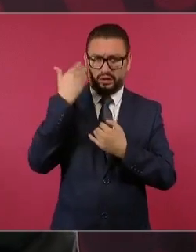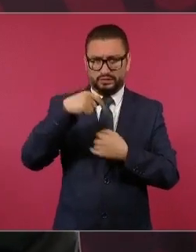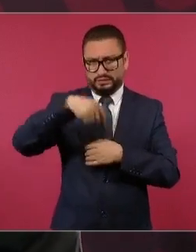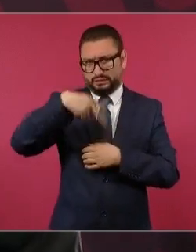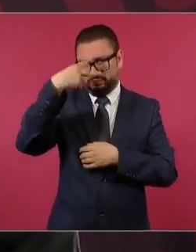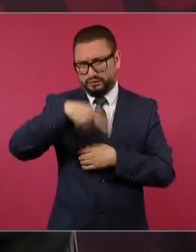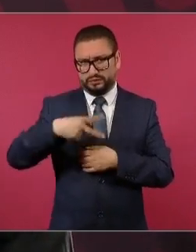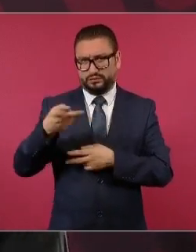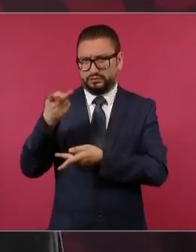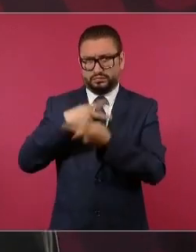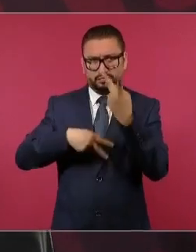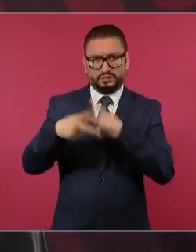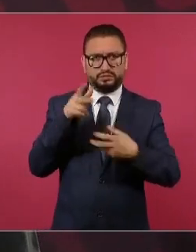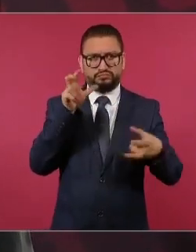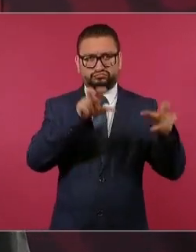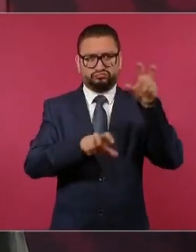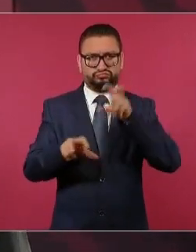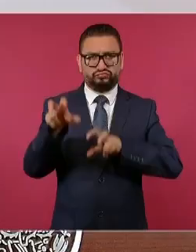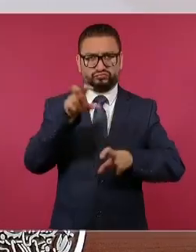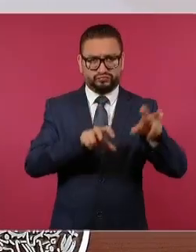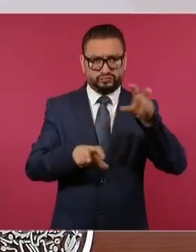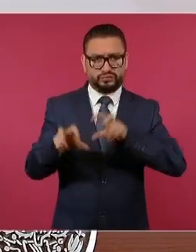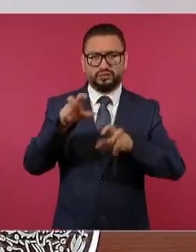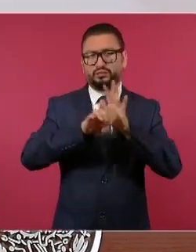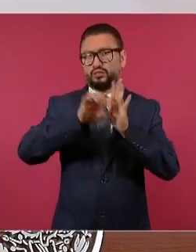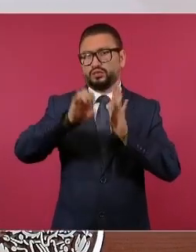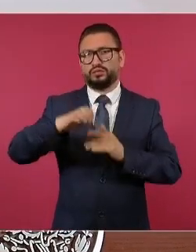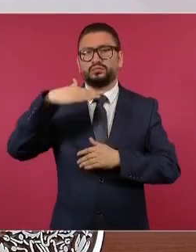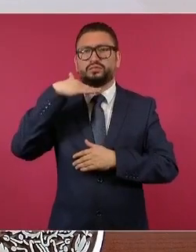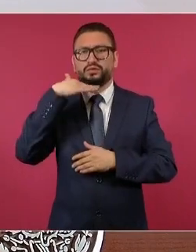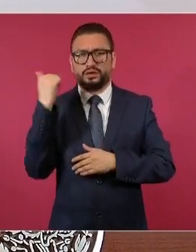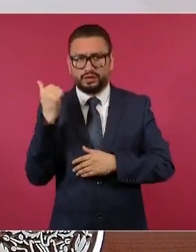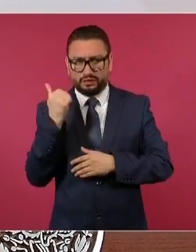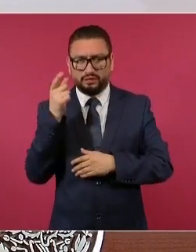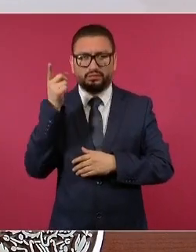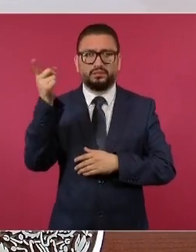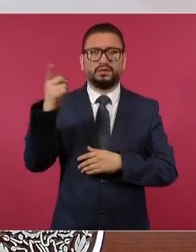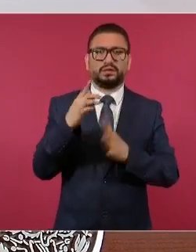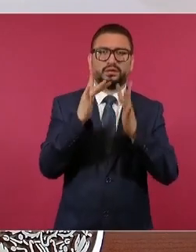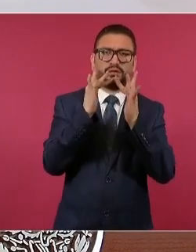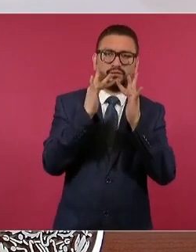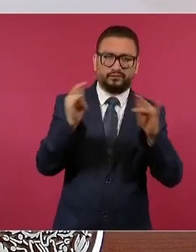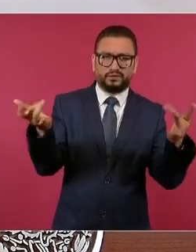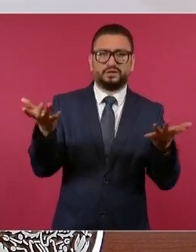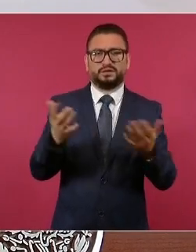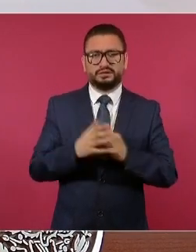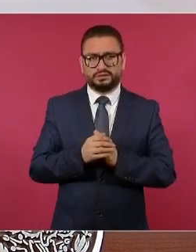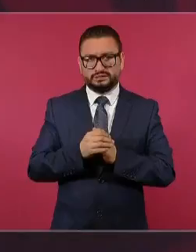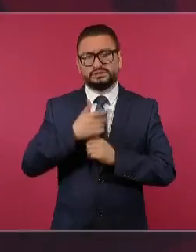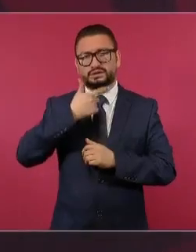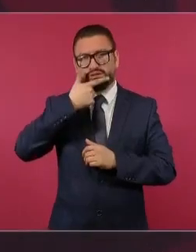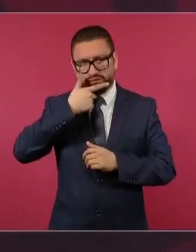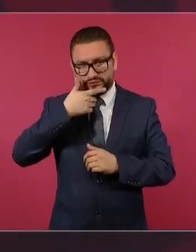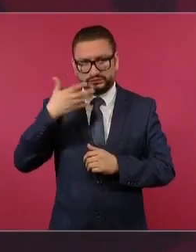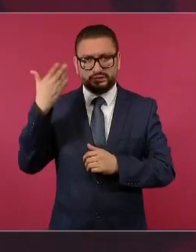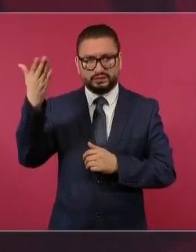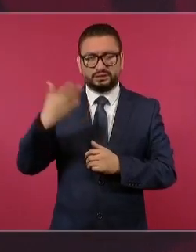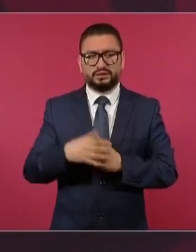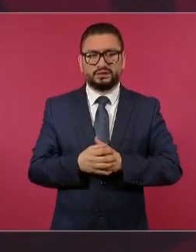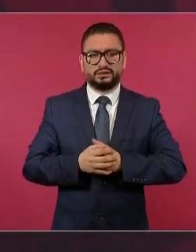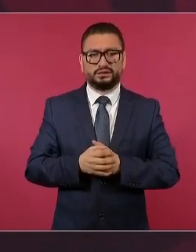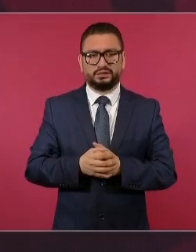México de Alemania, de Francia, de Inglaterra.